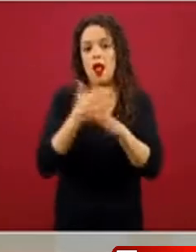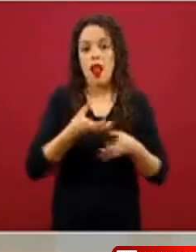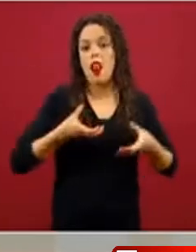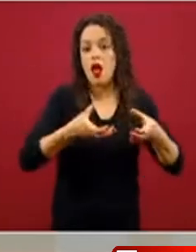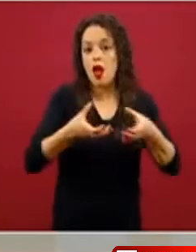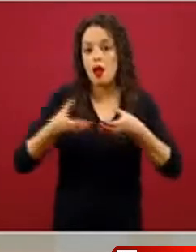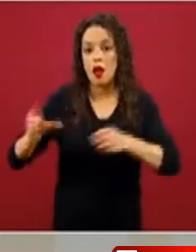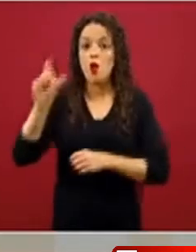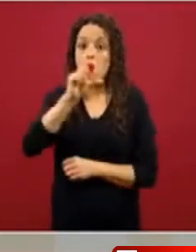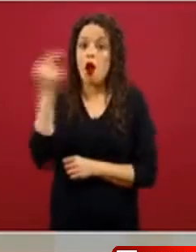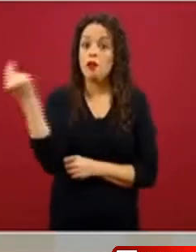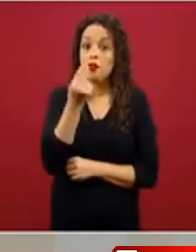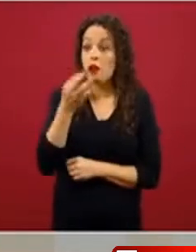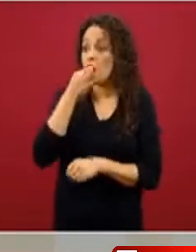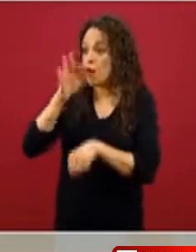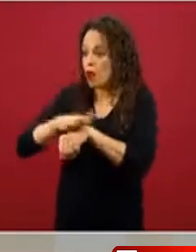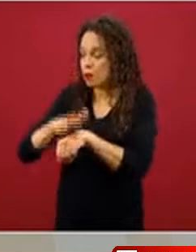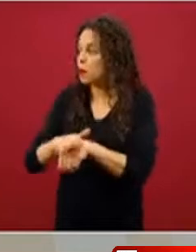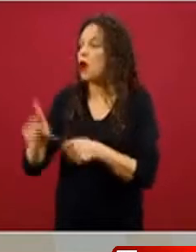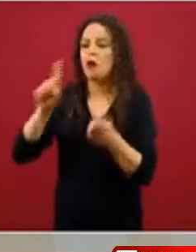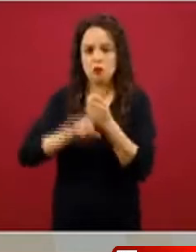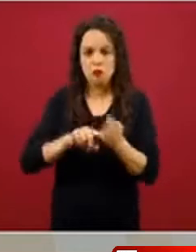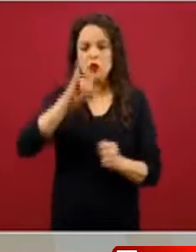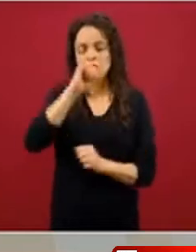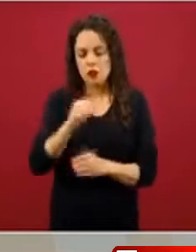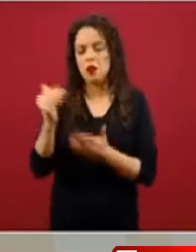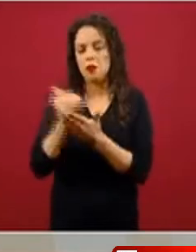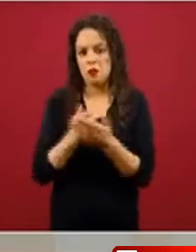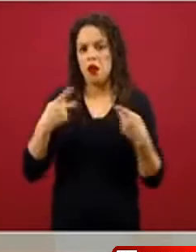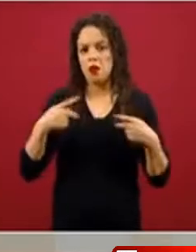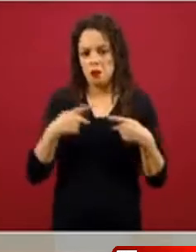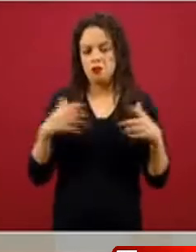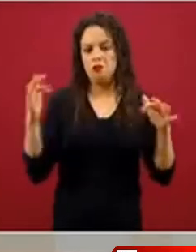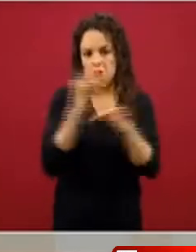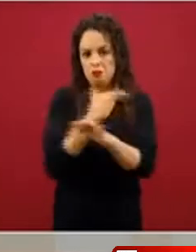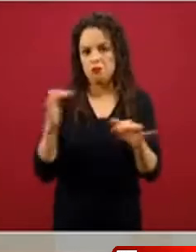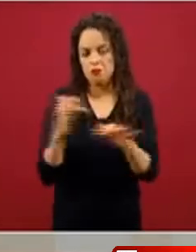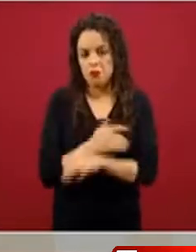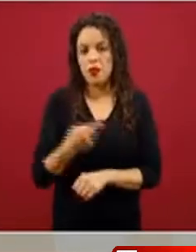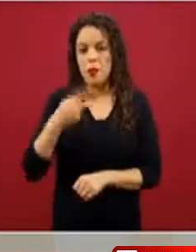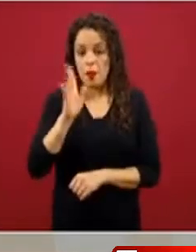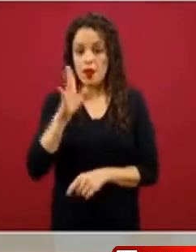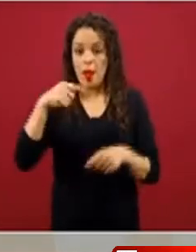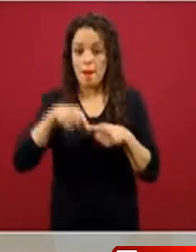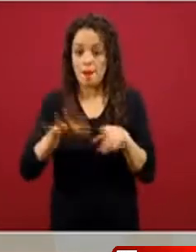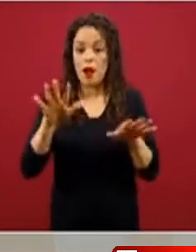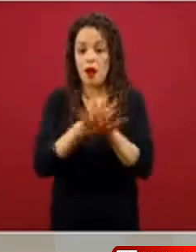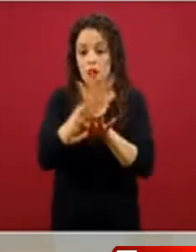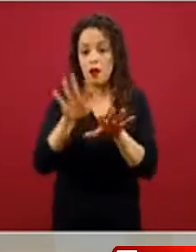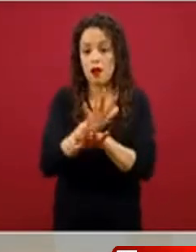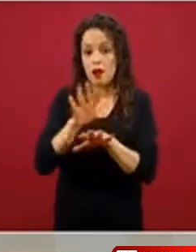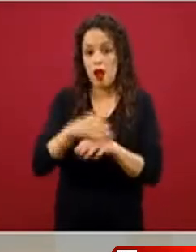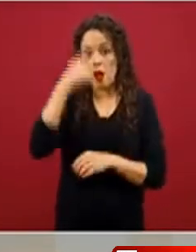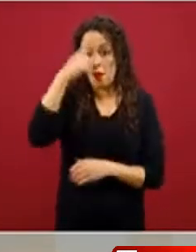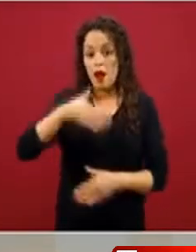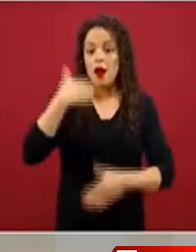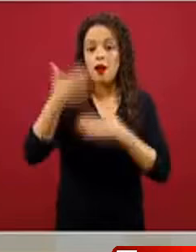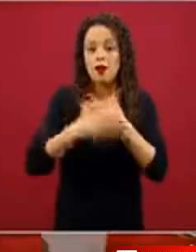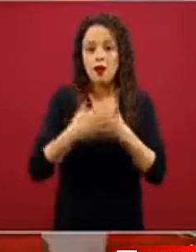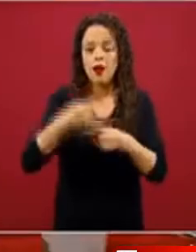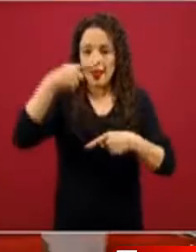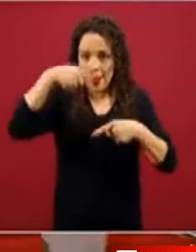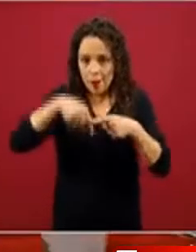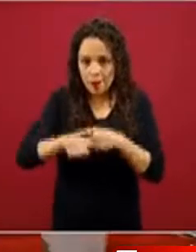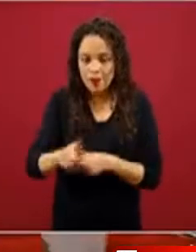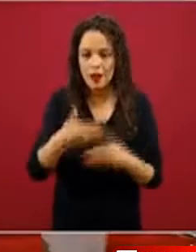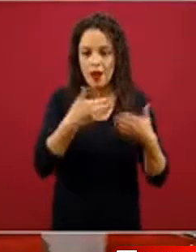requerido, y ahorita ya se aproxima a cambios en el esquema de apertura. Como comentábamos la